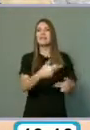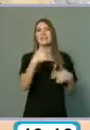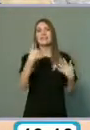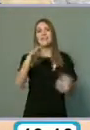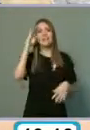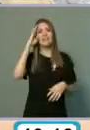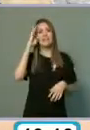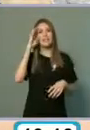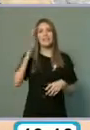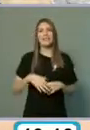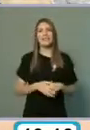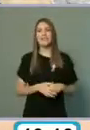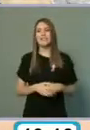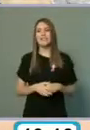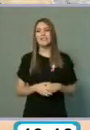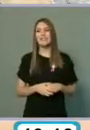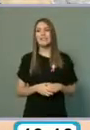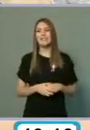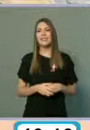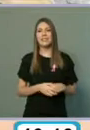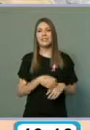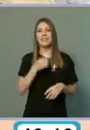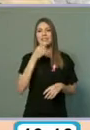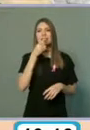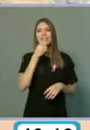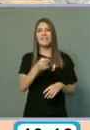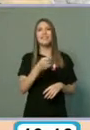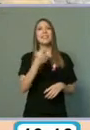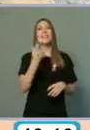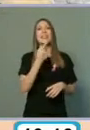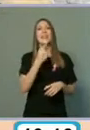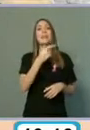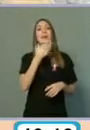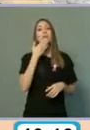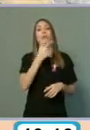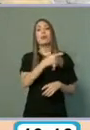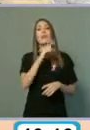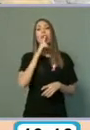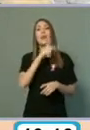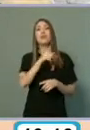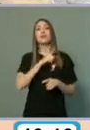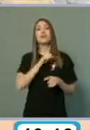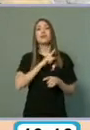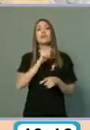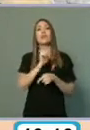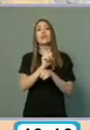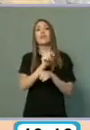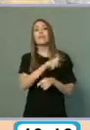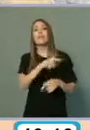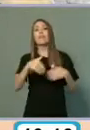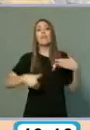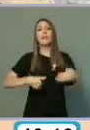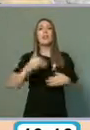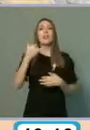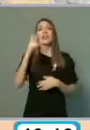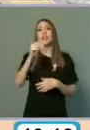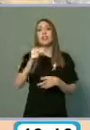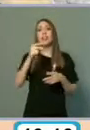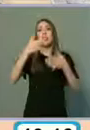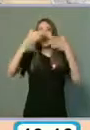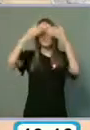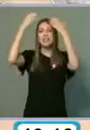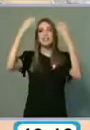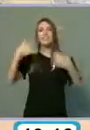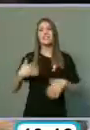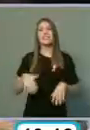dicho, mija, Mejor, no, pues qué bueno que es conductora y no chef. Así es, le agregamos un poquito de agua, mi Ay, Pame. voy, chef, tampoco abuses,